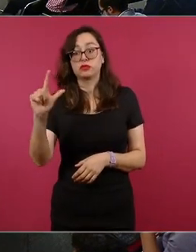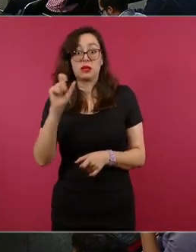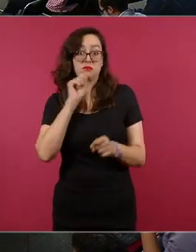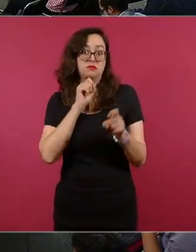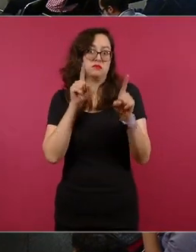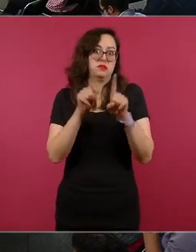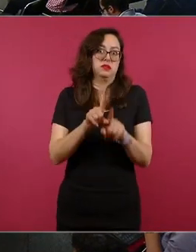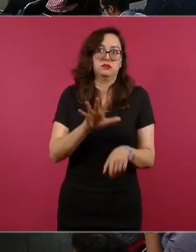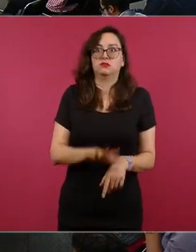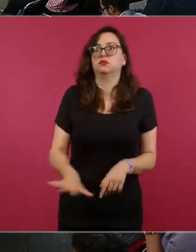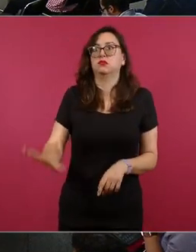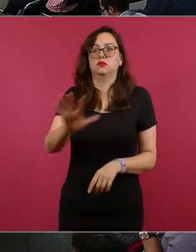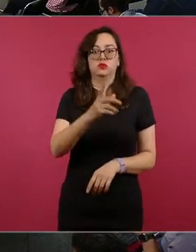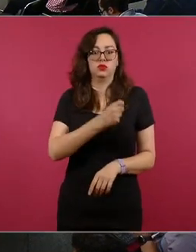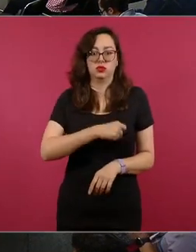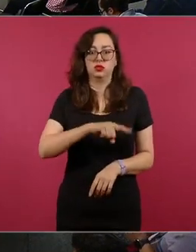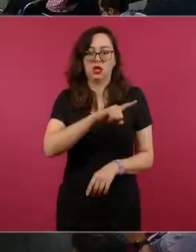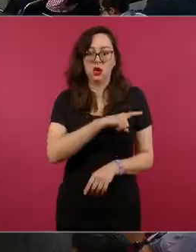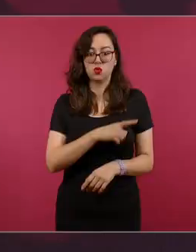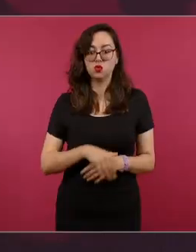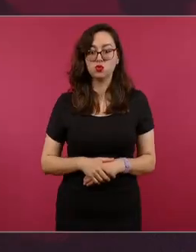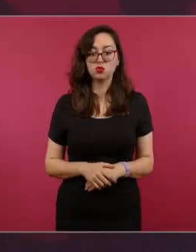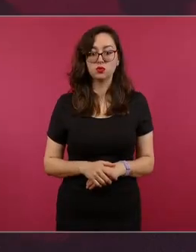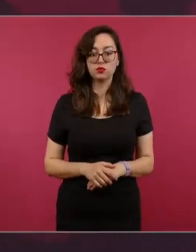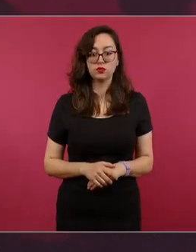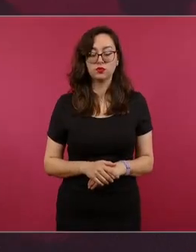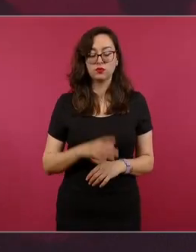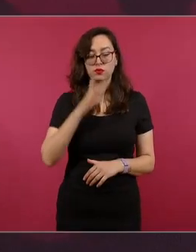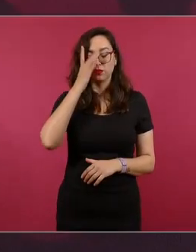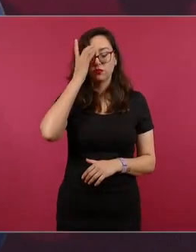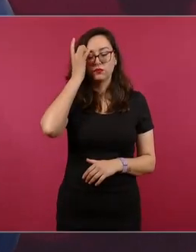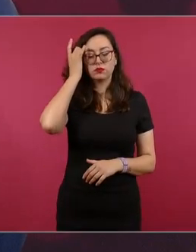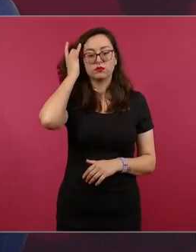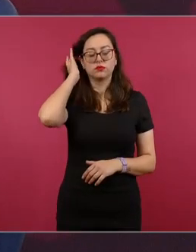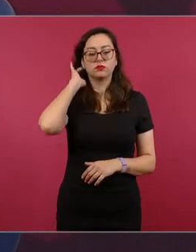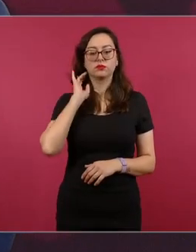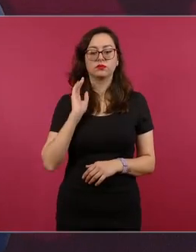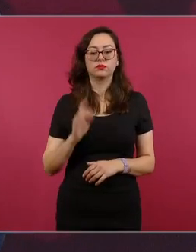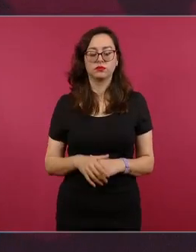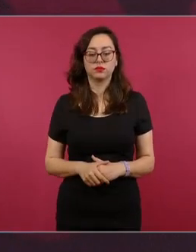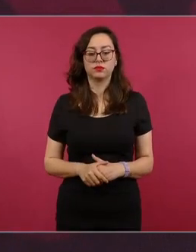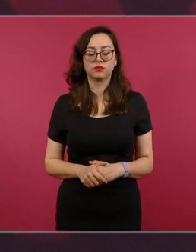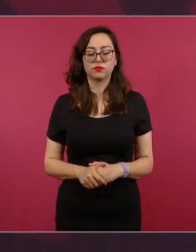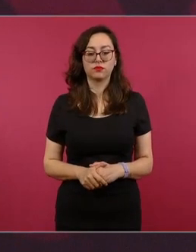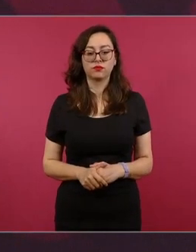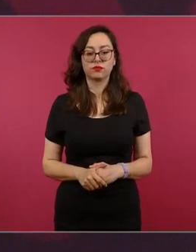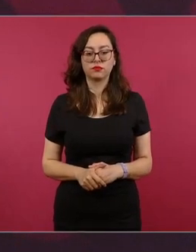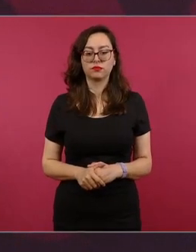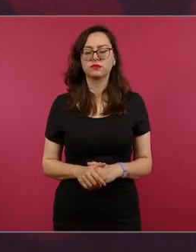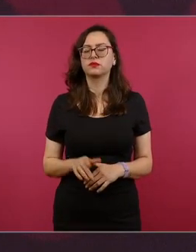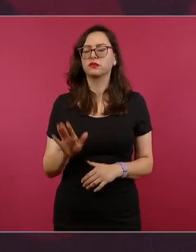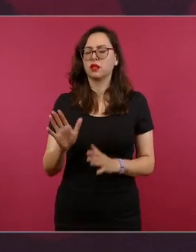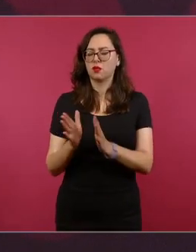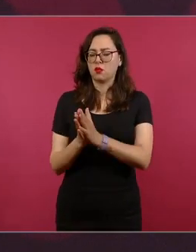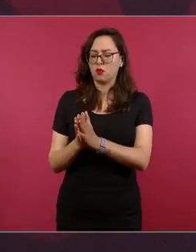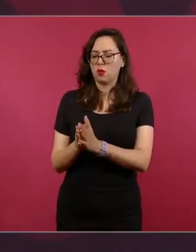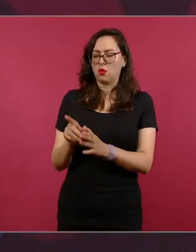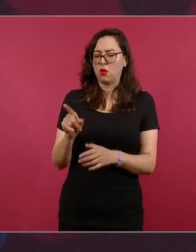poblaciones. Bueno, te propongo que estés el martes,